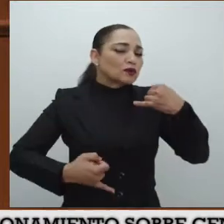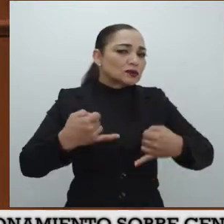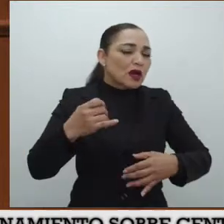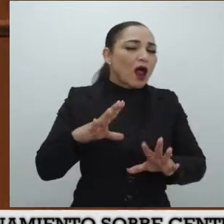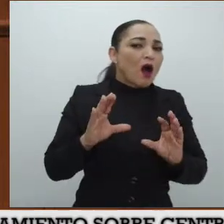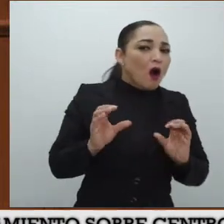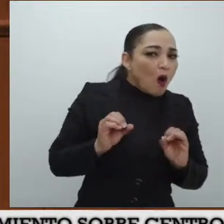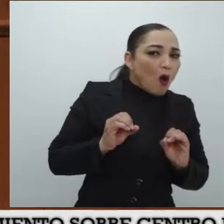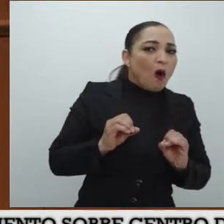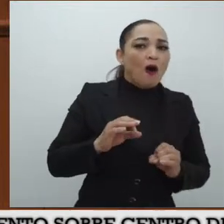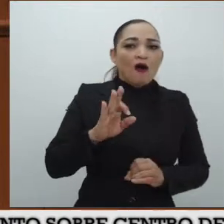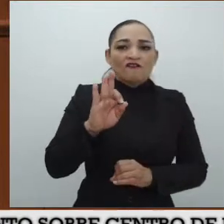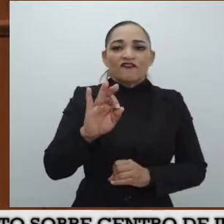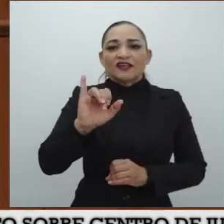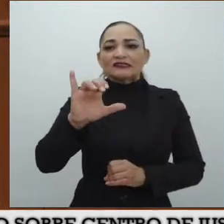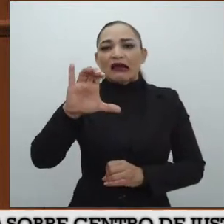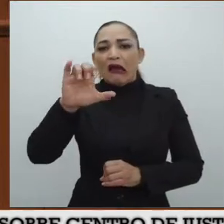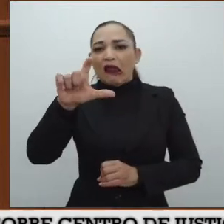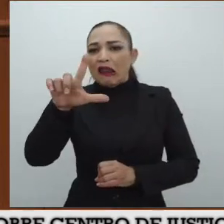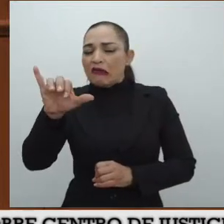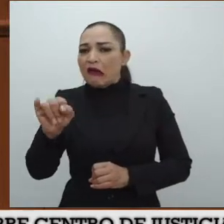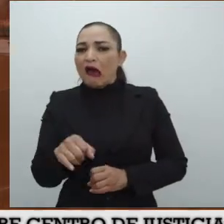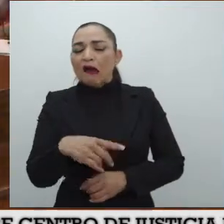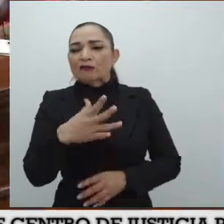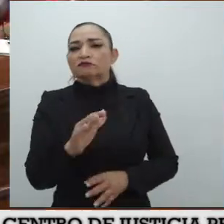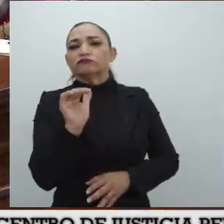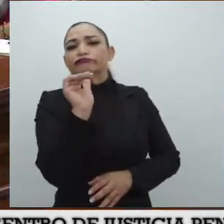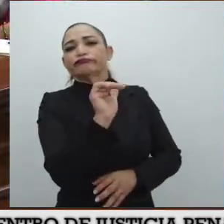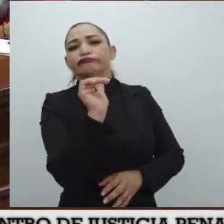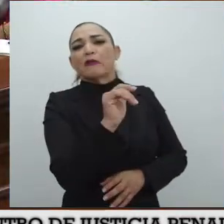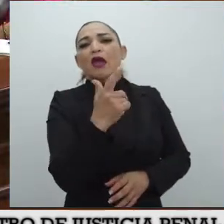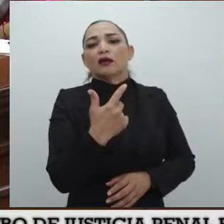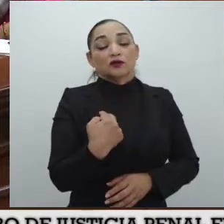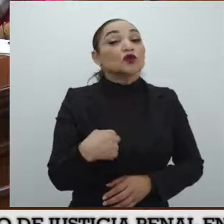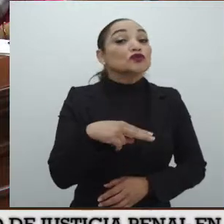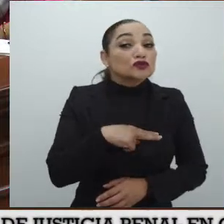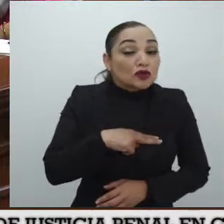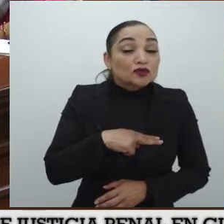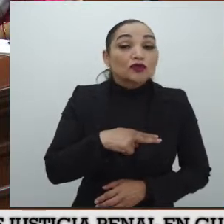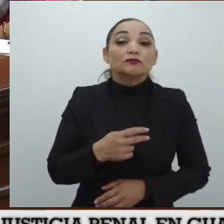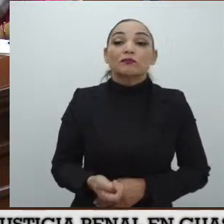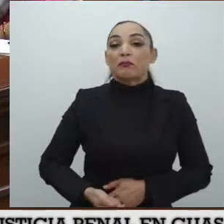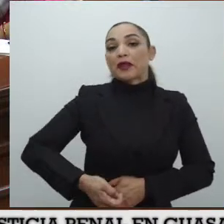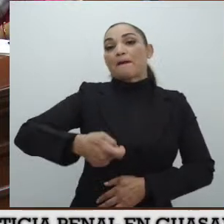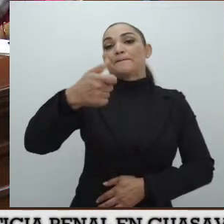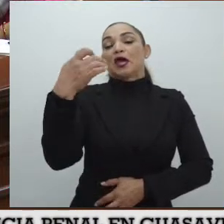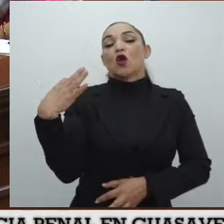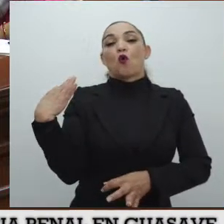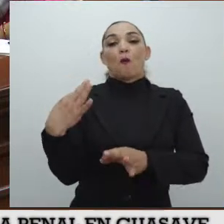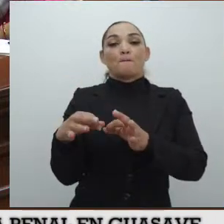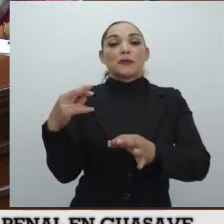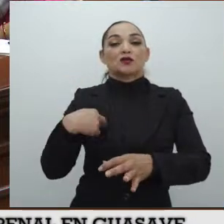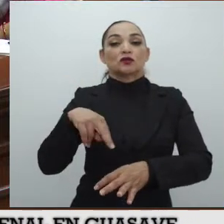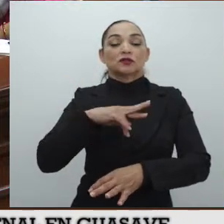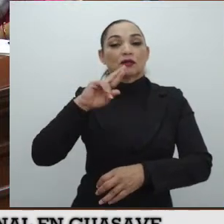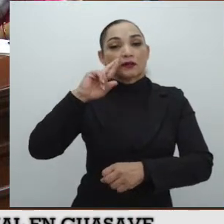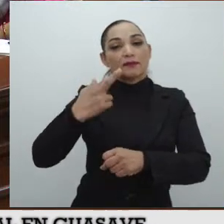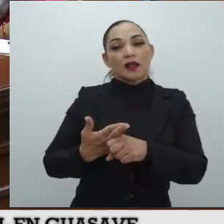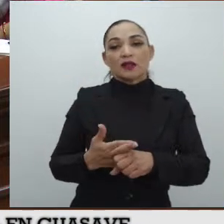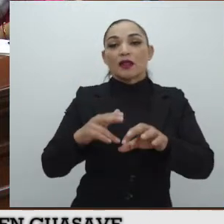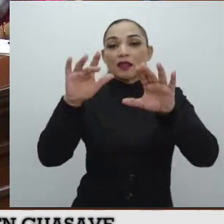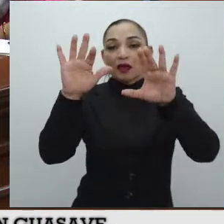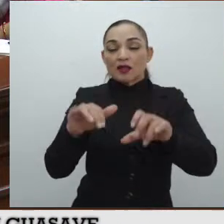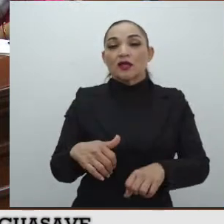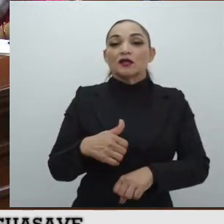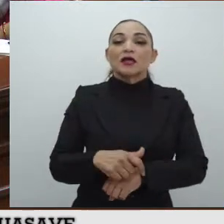si nosotros desde el Legislativo no sacamos adelante las reformas, como lo es al decreto